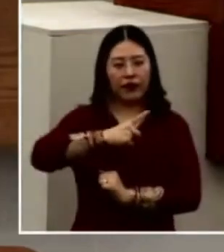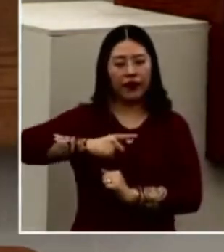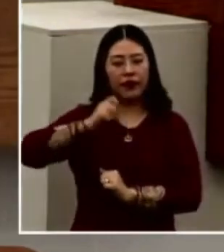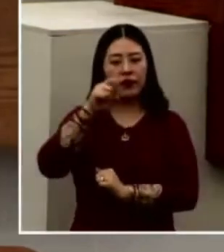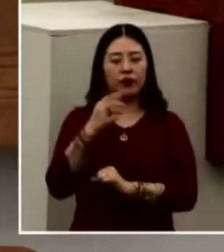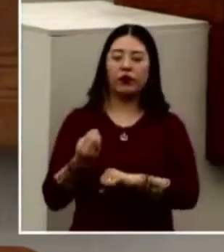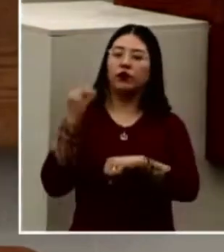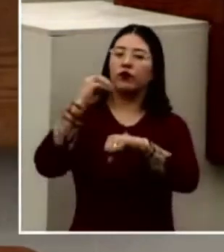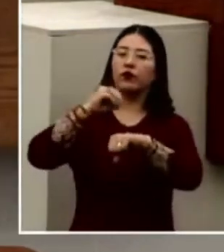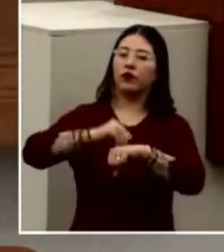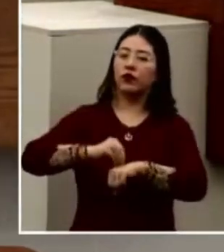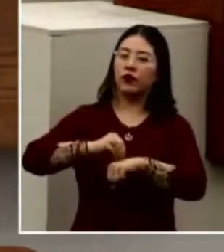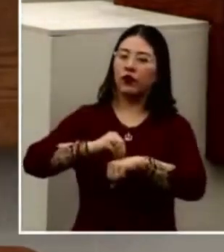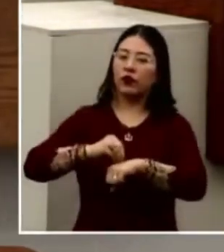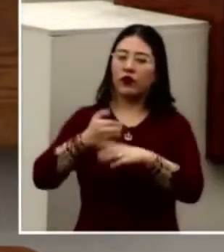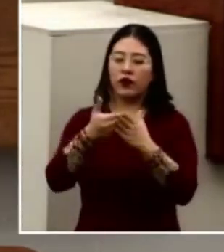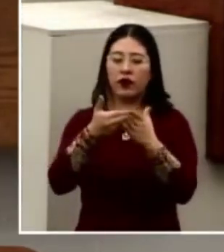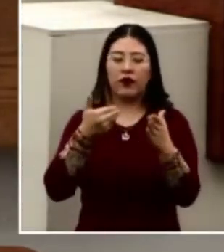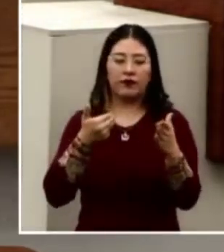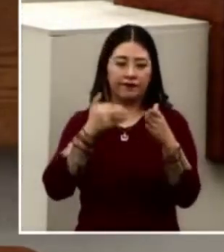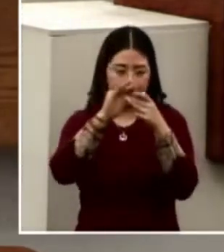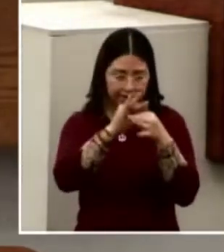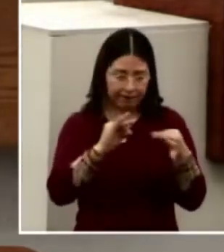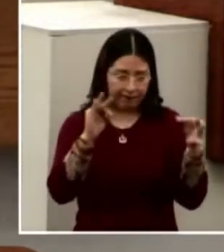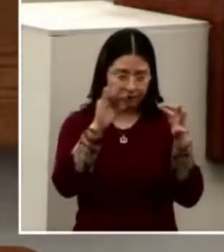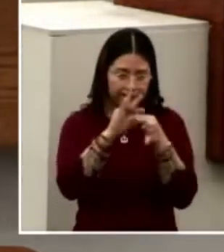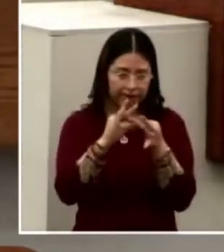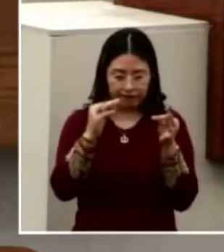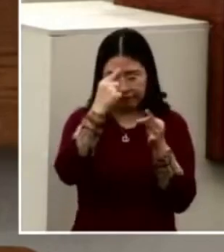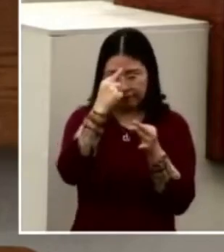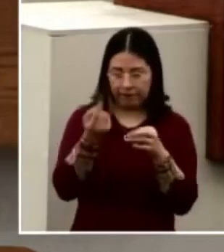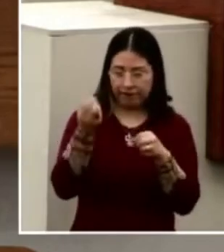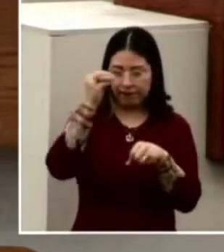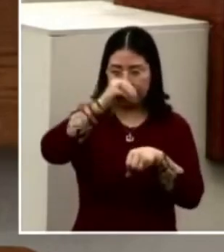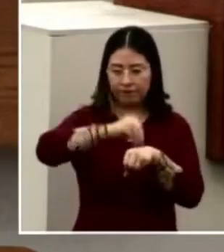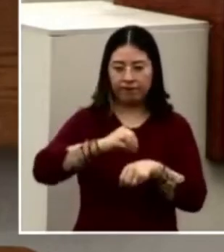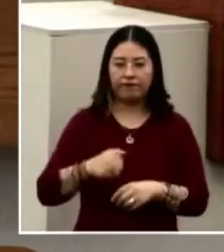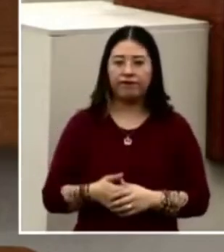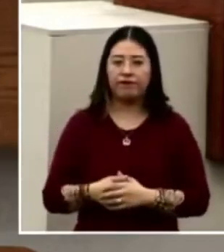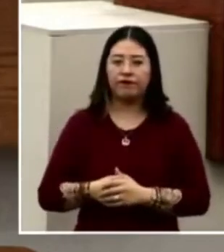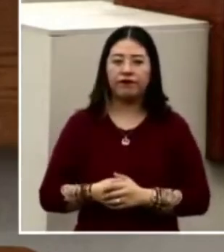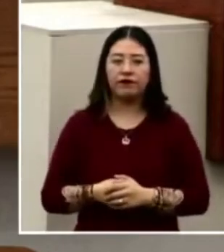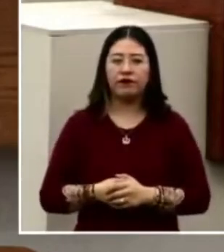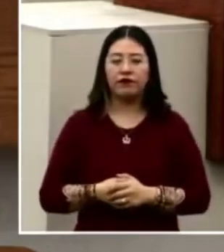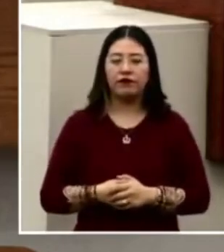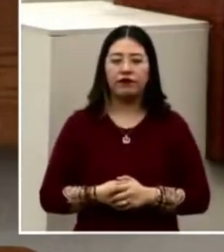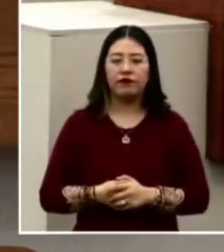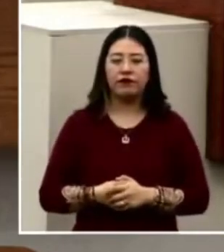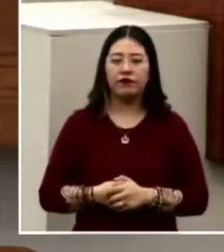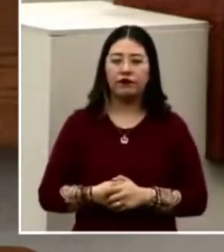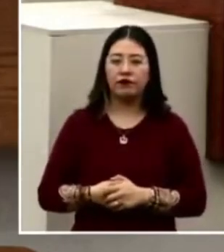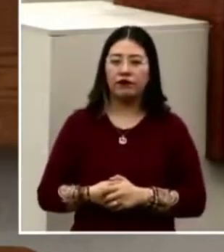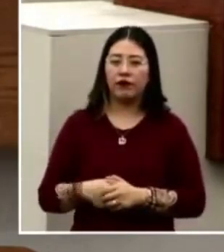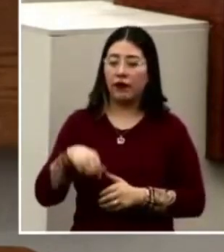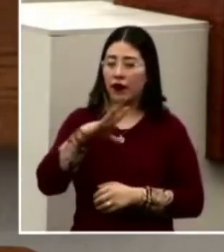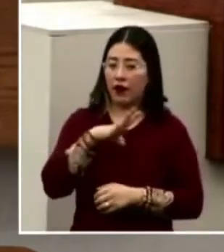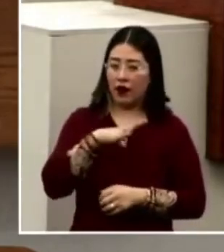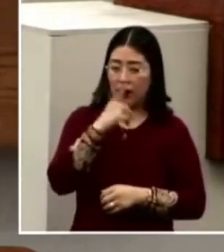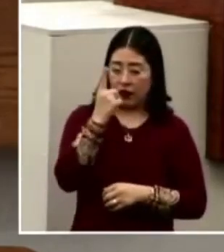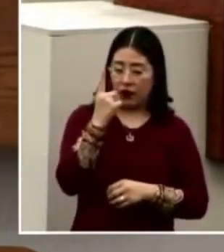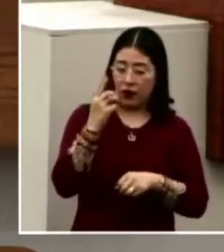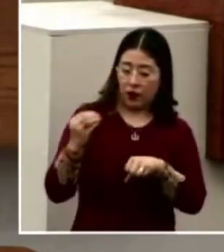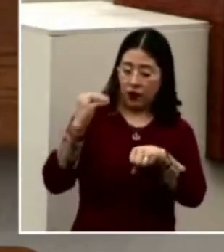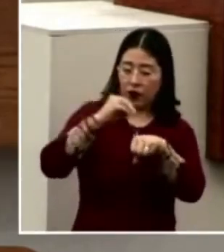previamente señalado. Y se le adiciona un párrafo que es probable el